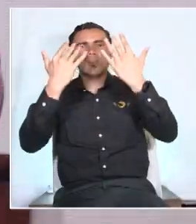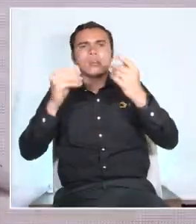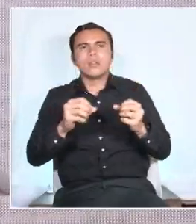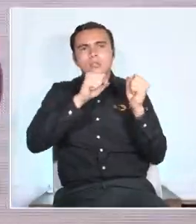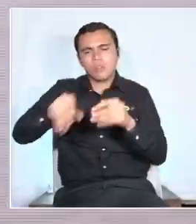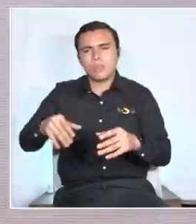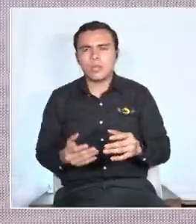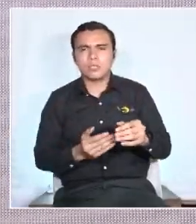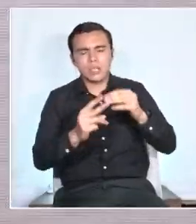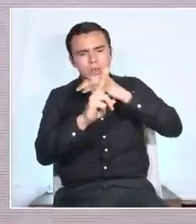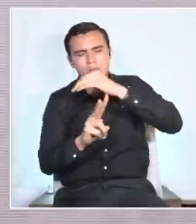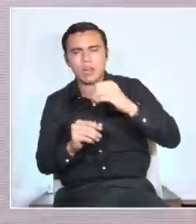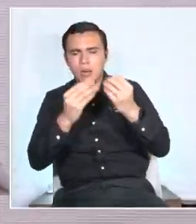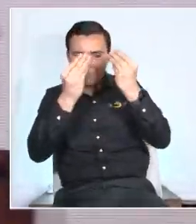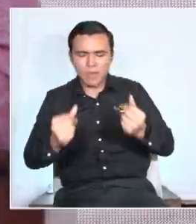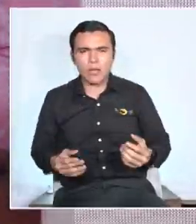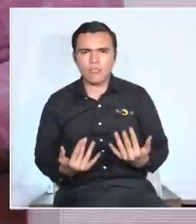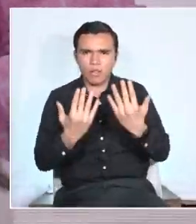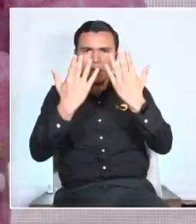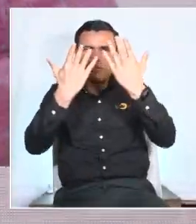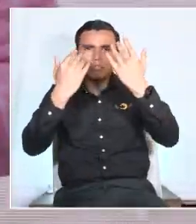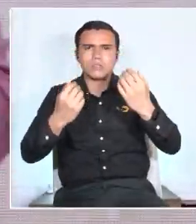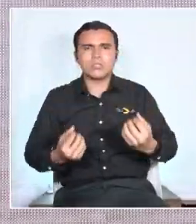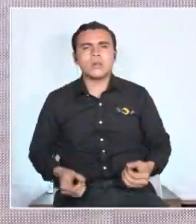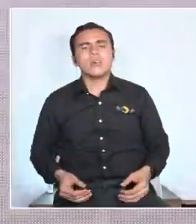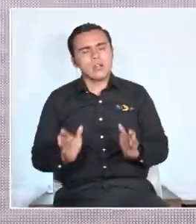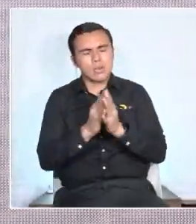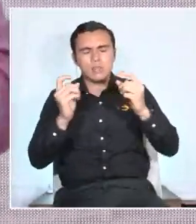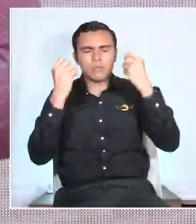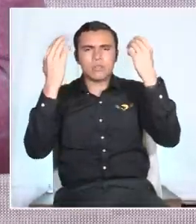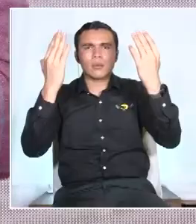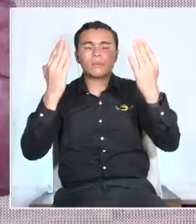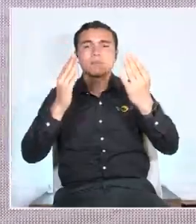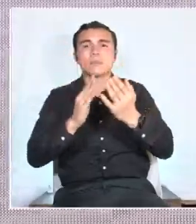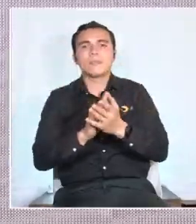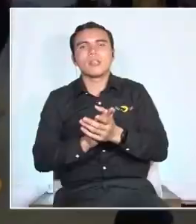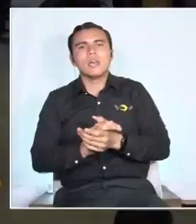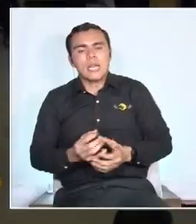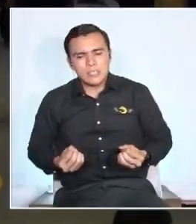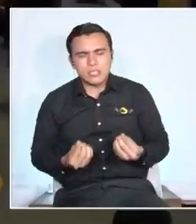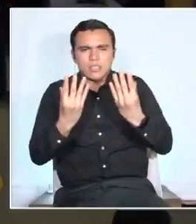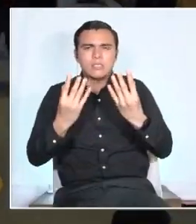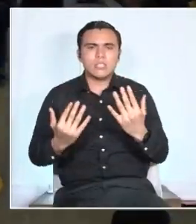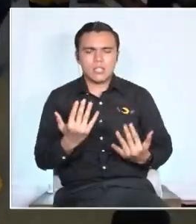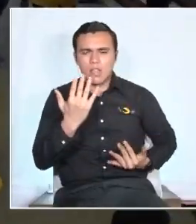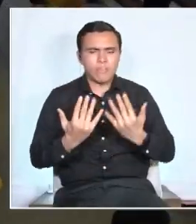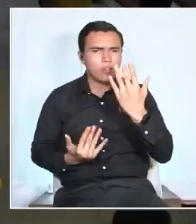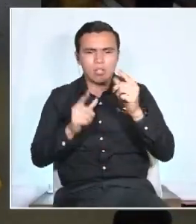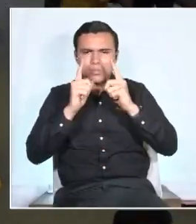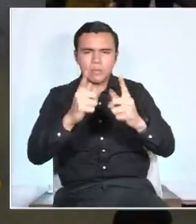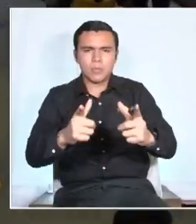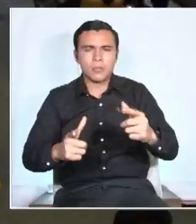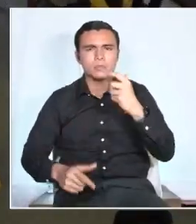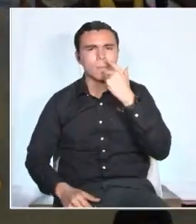naufragios de la vida te apaguen el fuego. Aleluya. sino que enciende el fuego todas las mañanas.